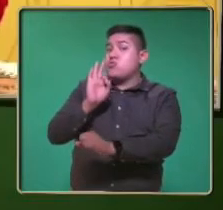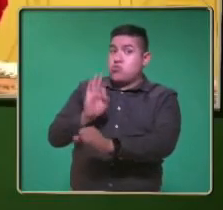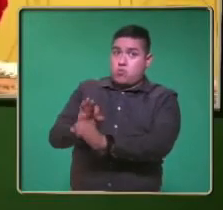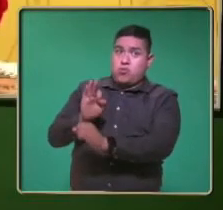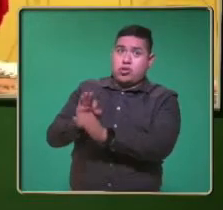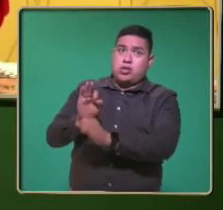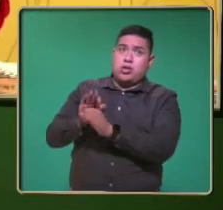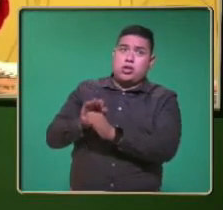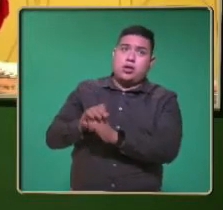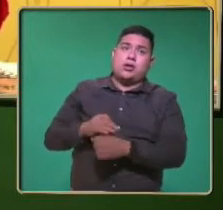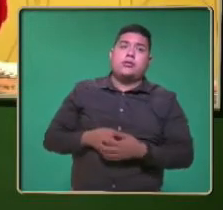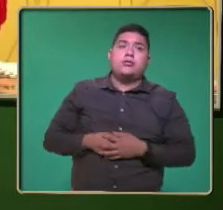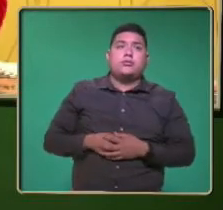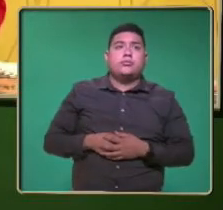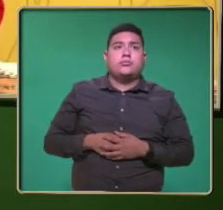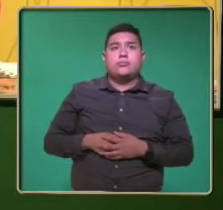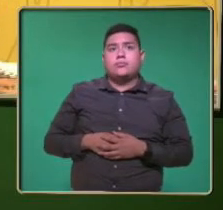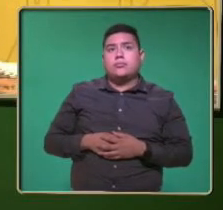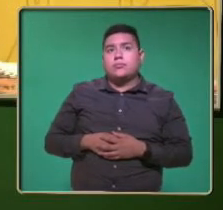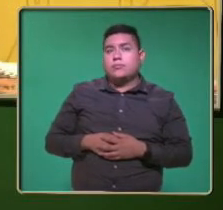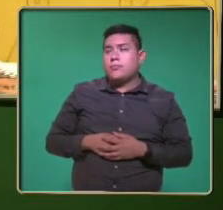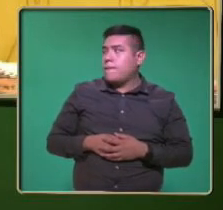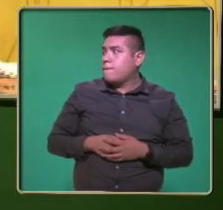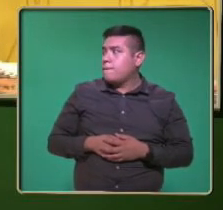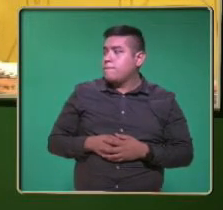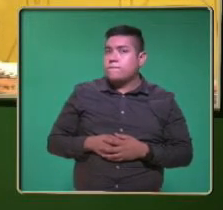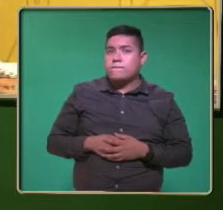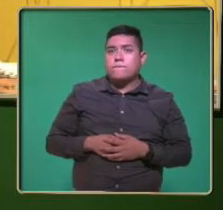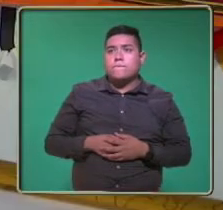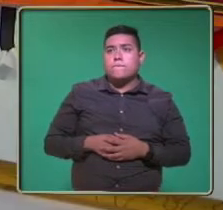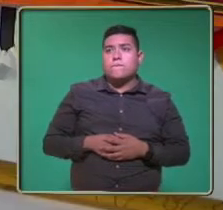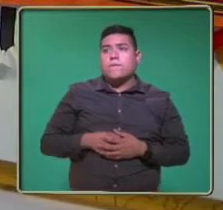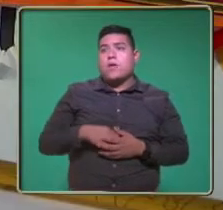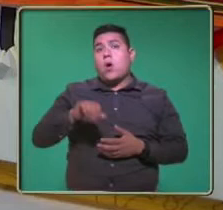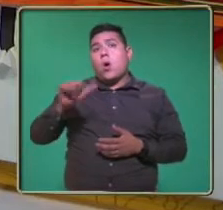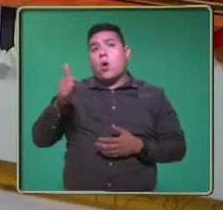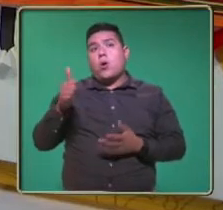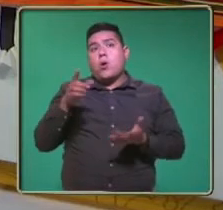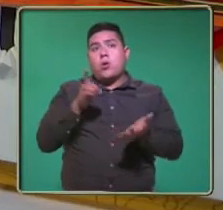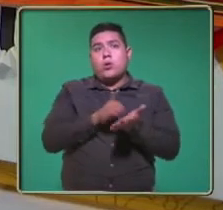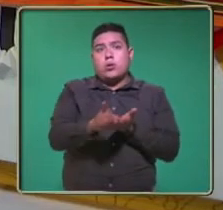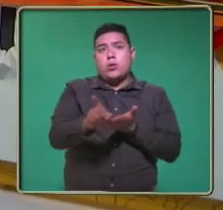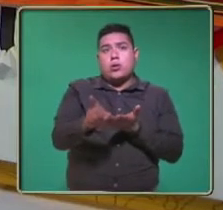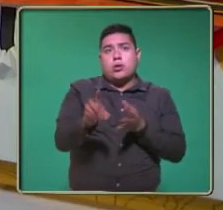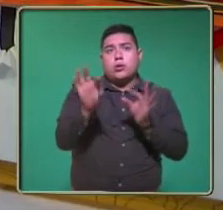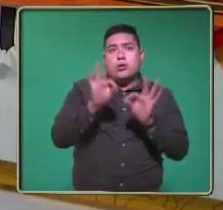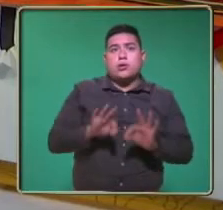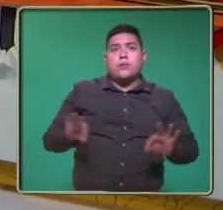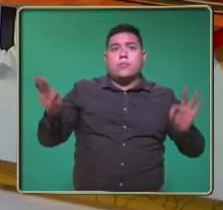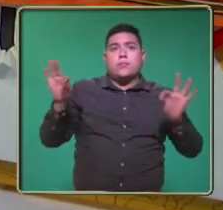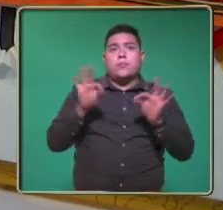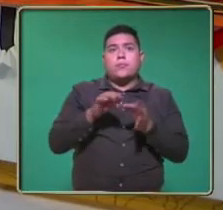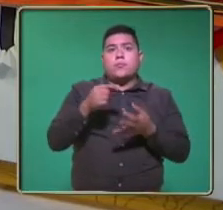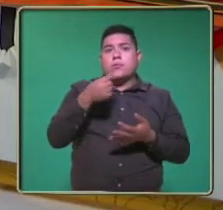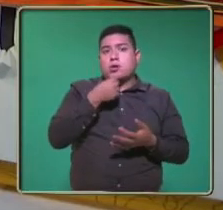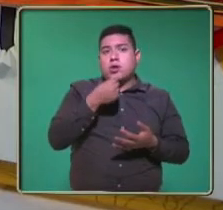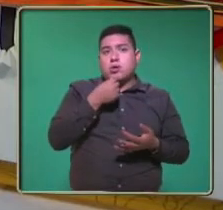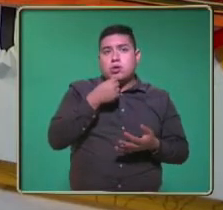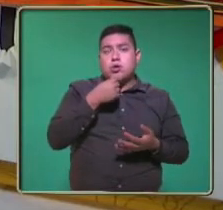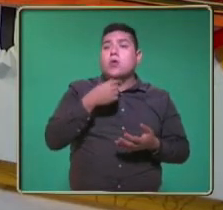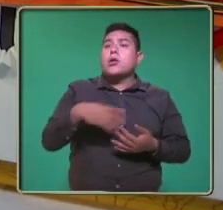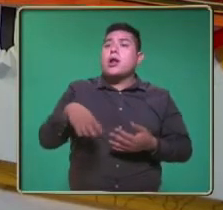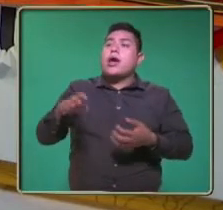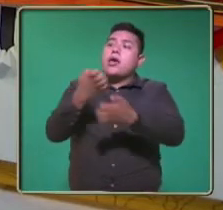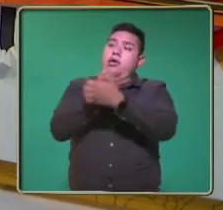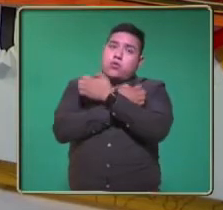protección al chico. Bien, otro de los derechos importantes de los niños es el derecho a una buena educación y